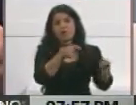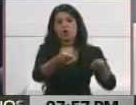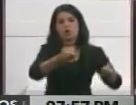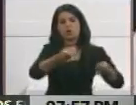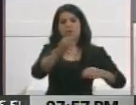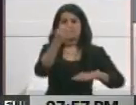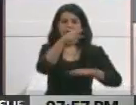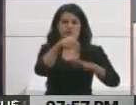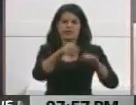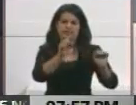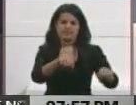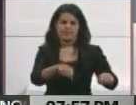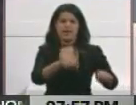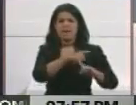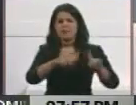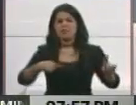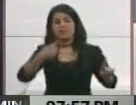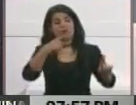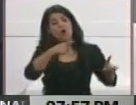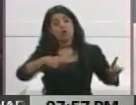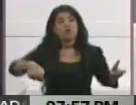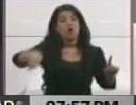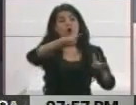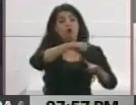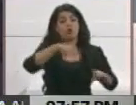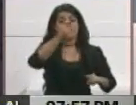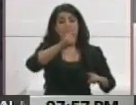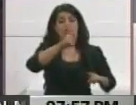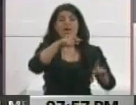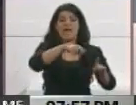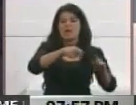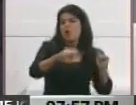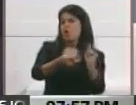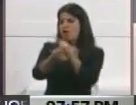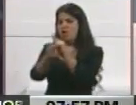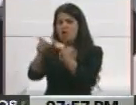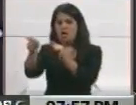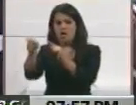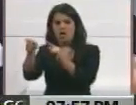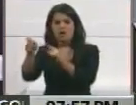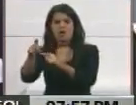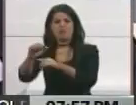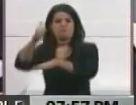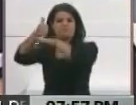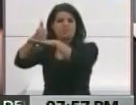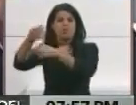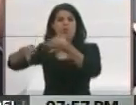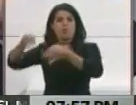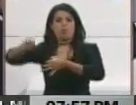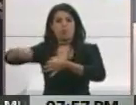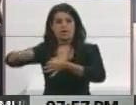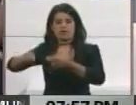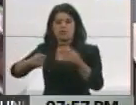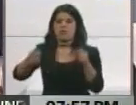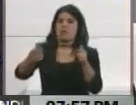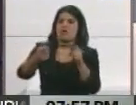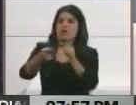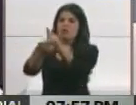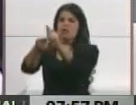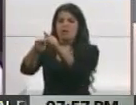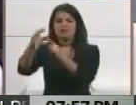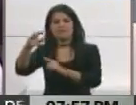no podría decir es el parlamento en relación al poder judicial en relación al poder ciudadano al poder electoral no está